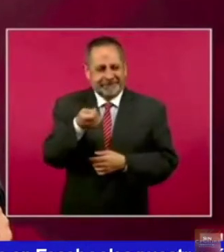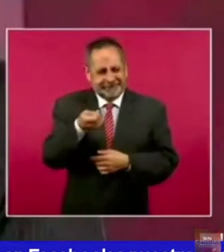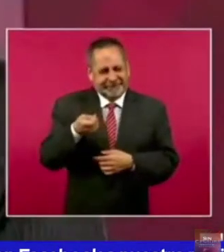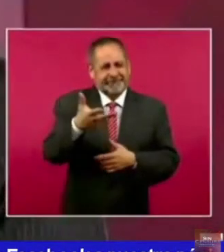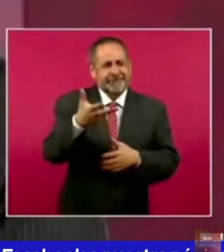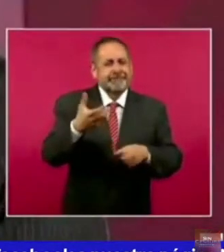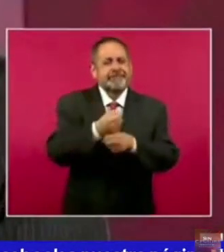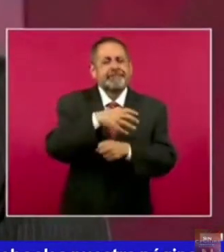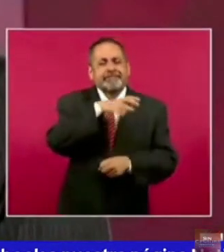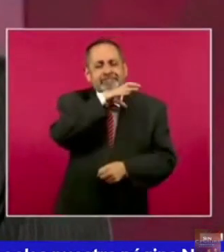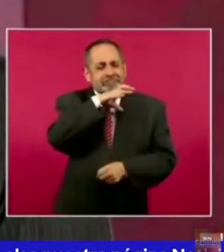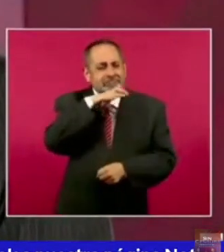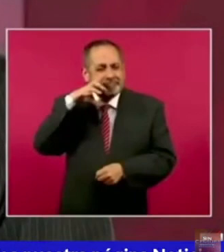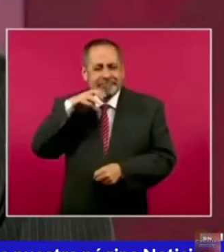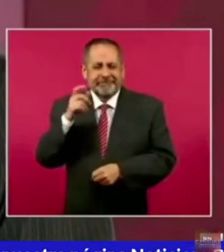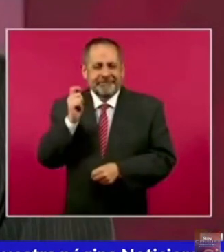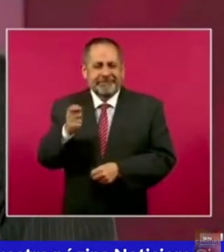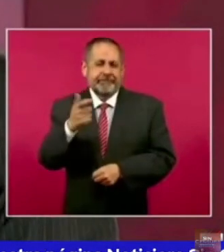chayote.